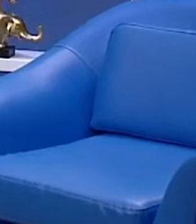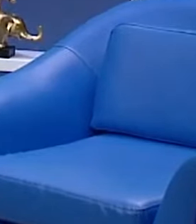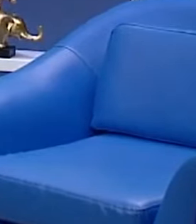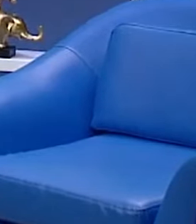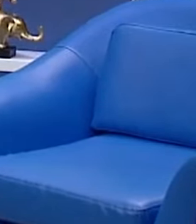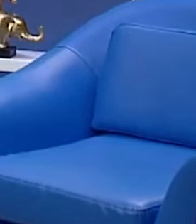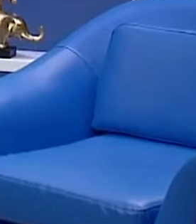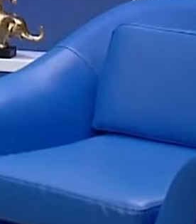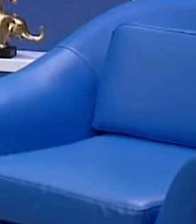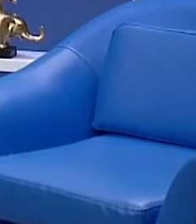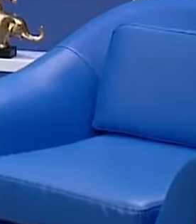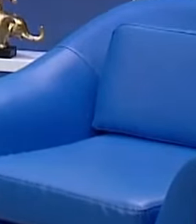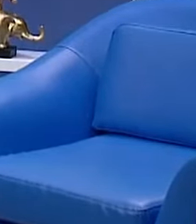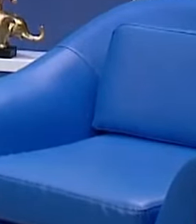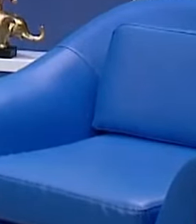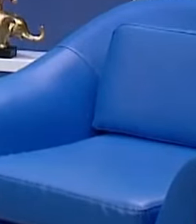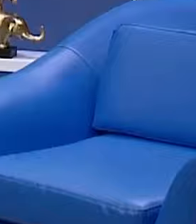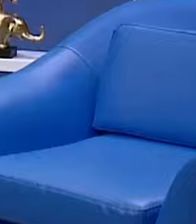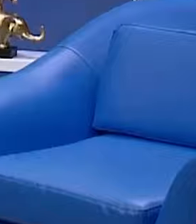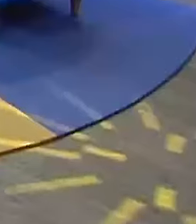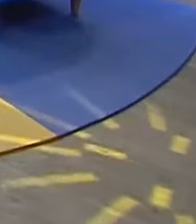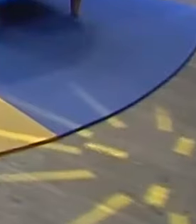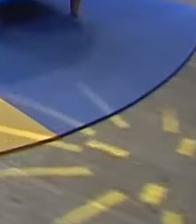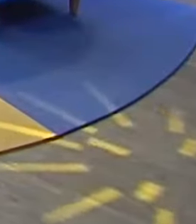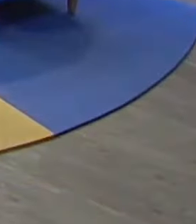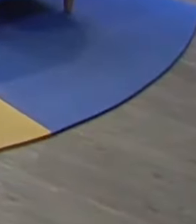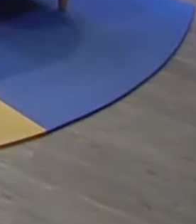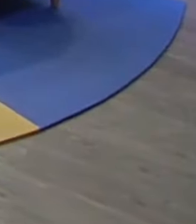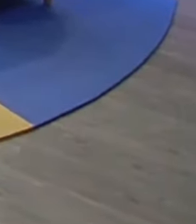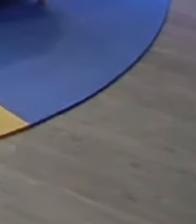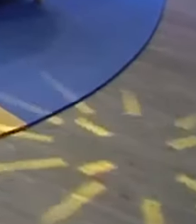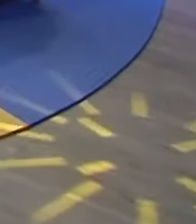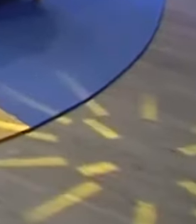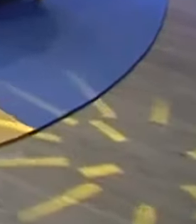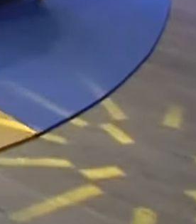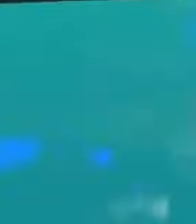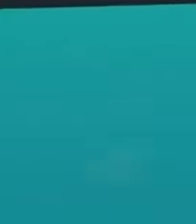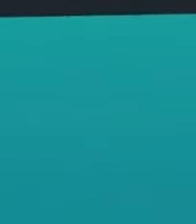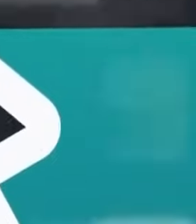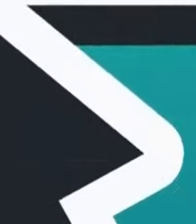cosas increíbles. Así que arranquemos de una vez. Esto es Conecta Perú.